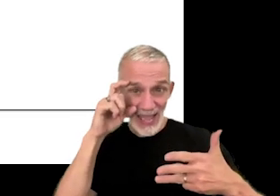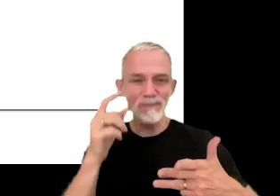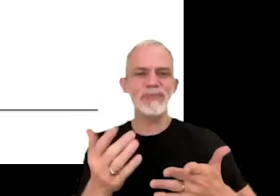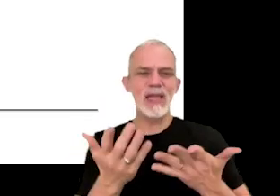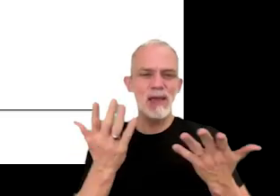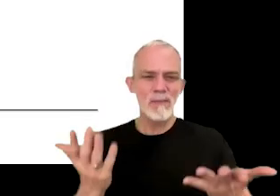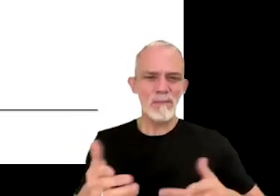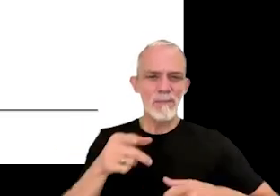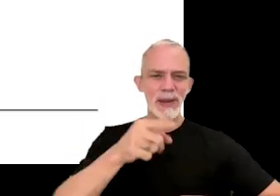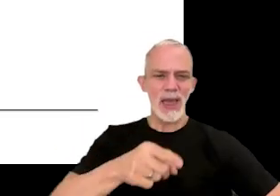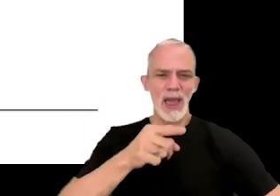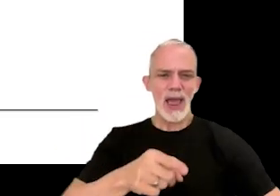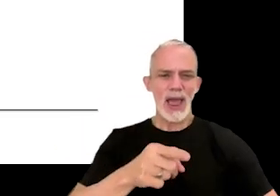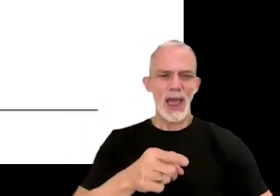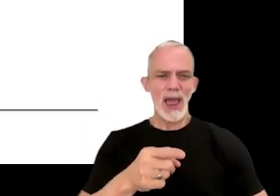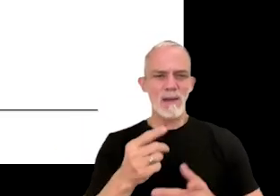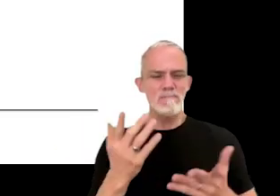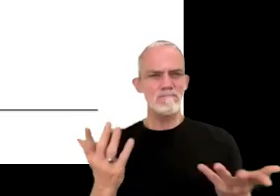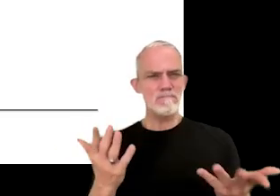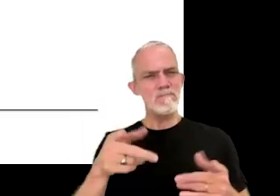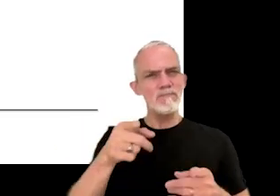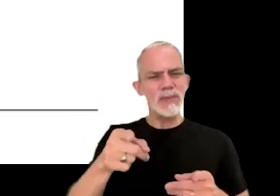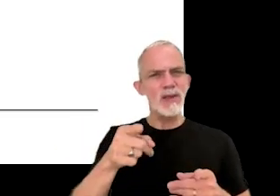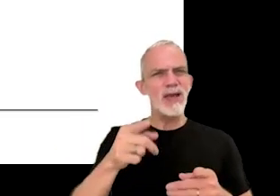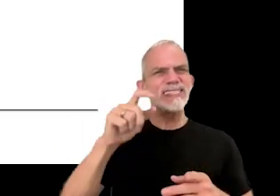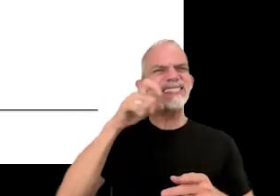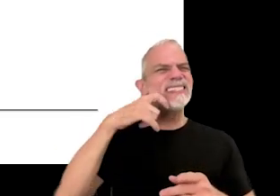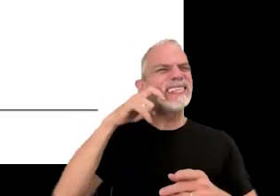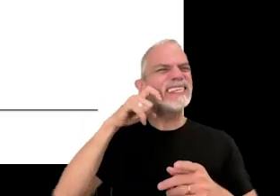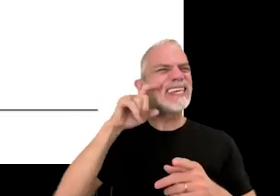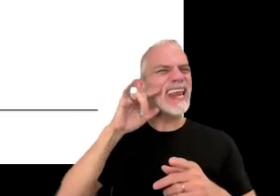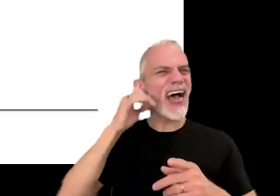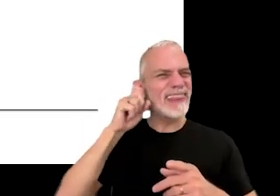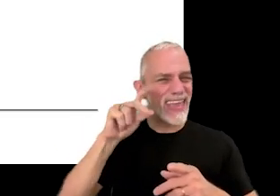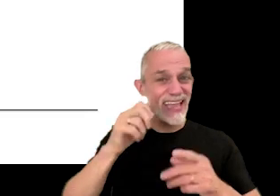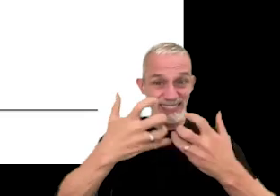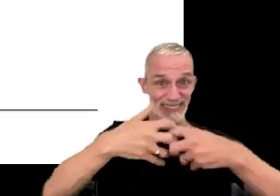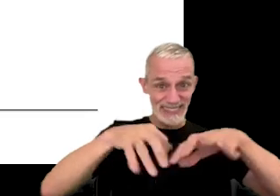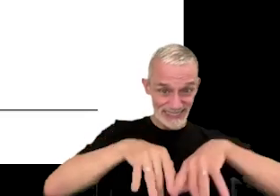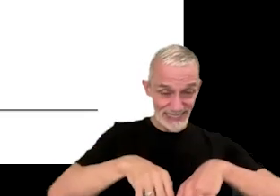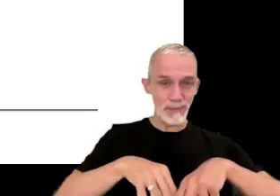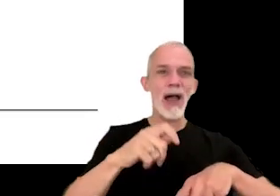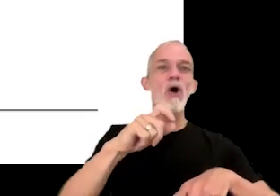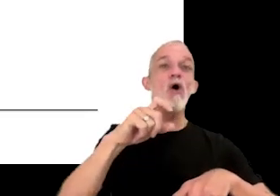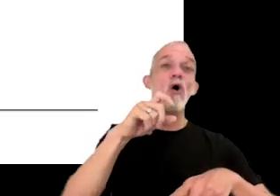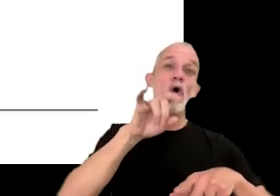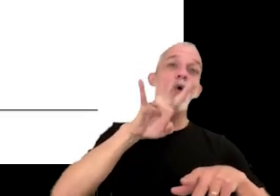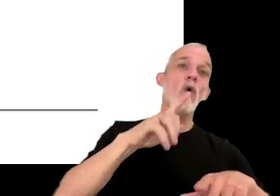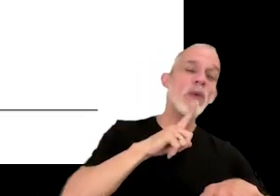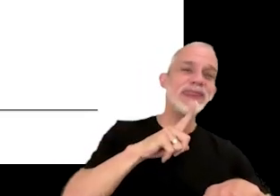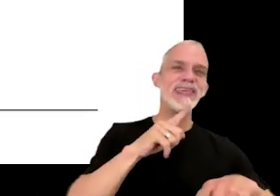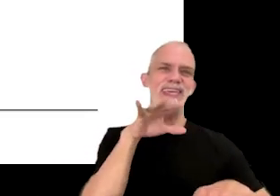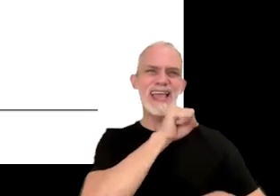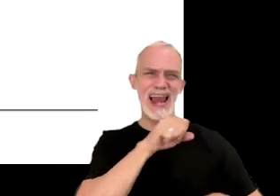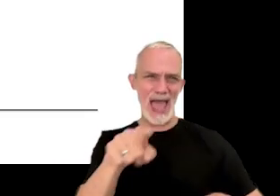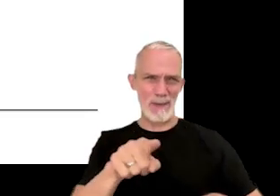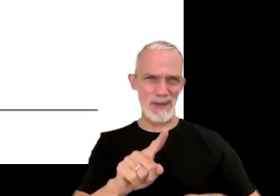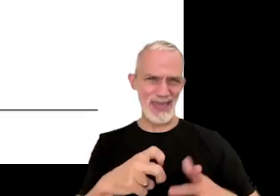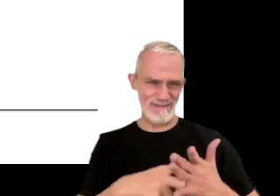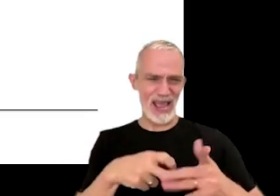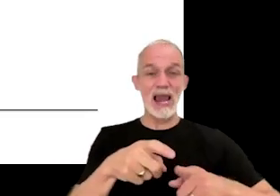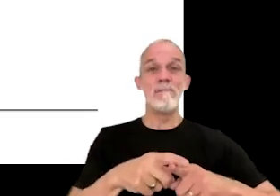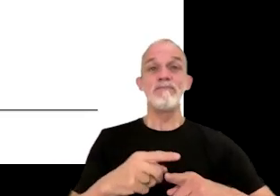el 572 CIRADIC en sistema con quit y clave fiscal. Por supuesto que el agente